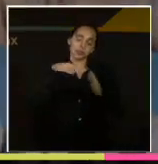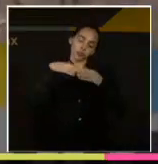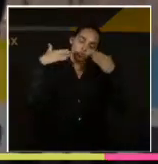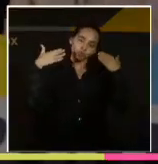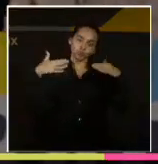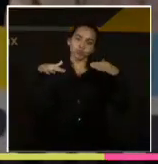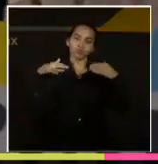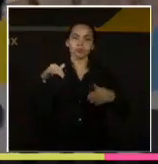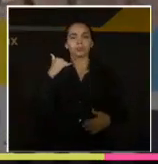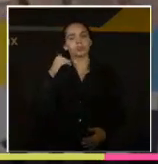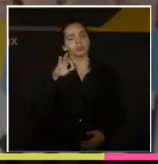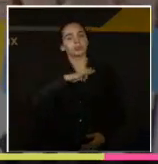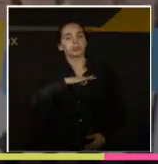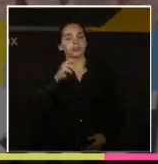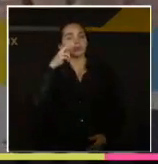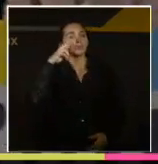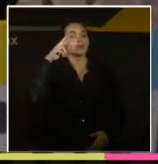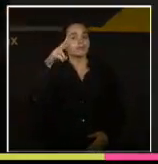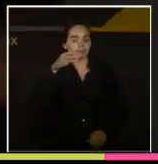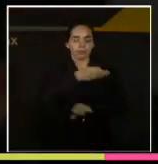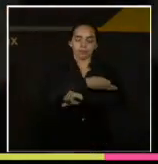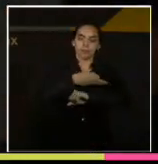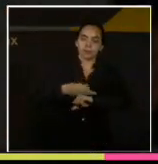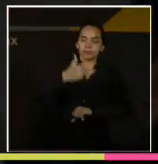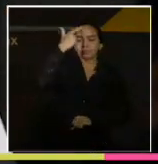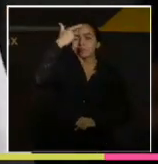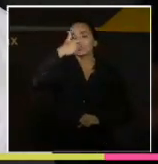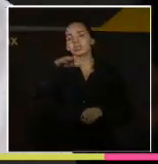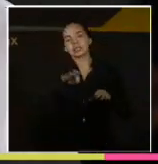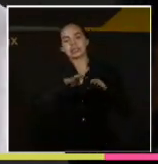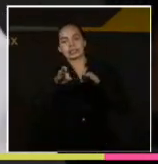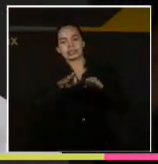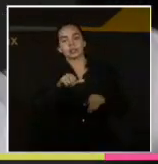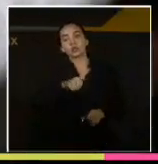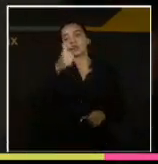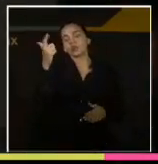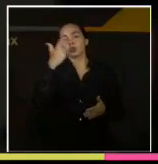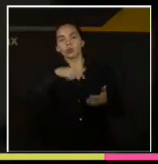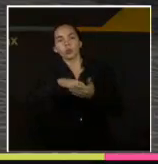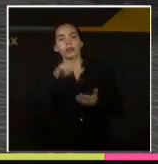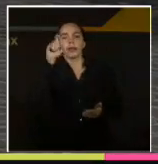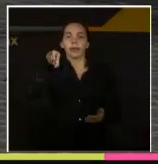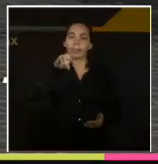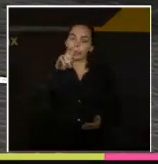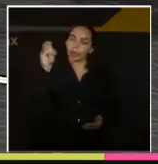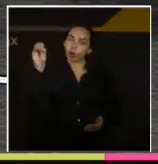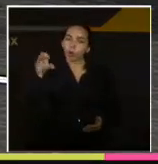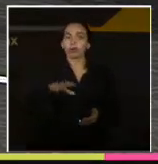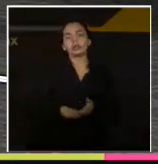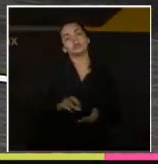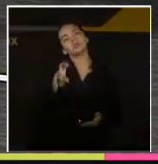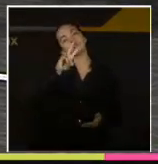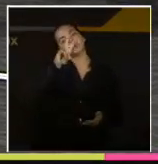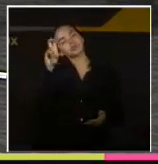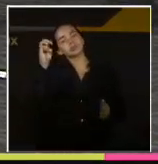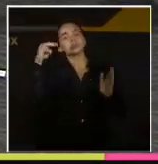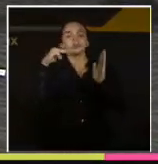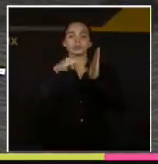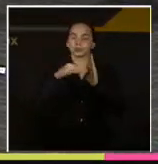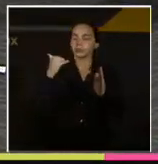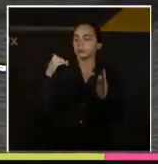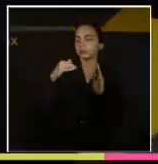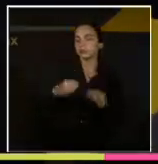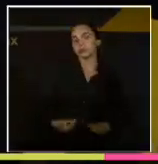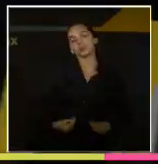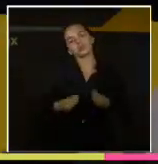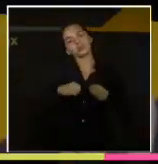que no pueden ver a sus familias en las noches porque se fueron a trabajar a Quintana Roo, porque son uno de los 200,000 yucatecos que están en California o porque